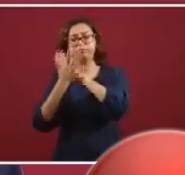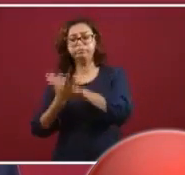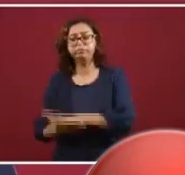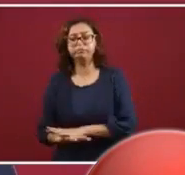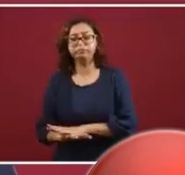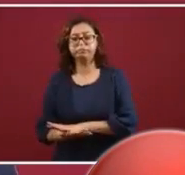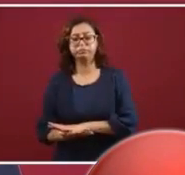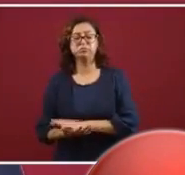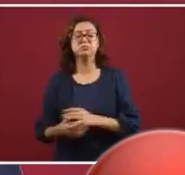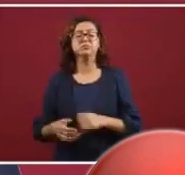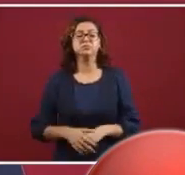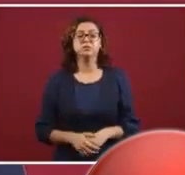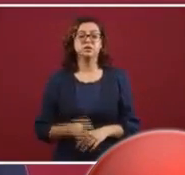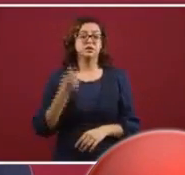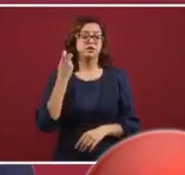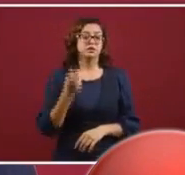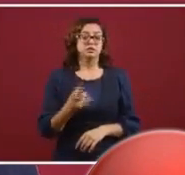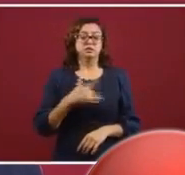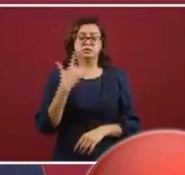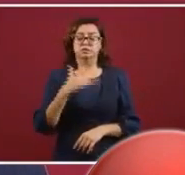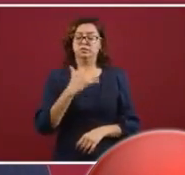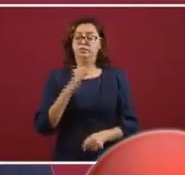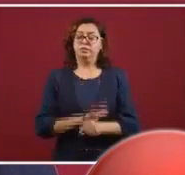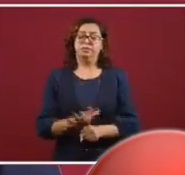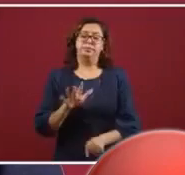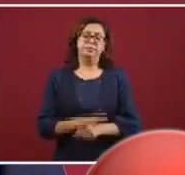Eso es muy satisfactorio.